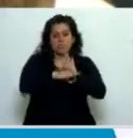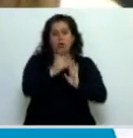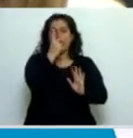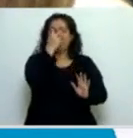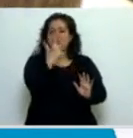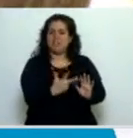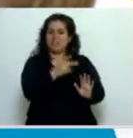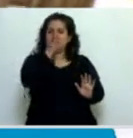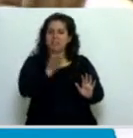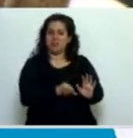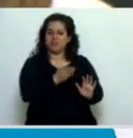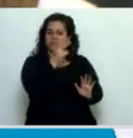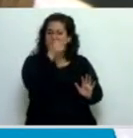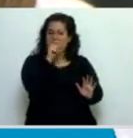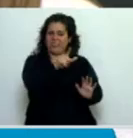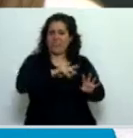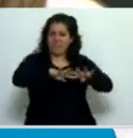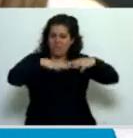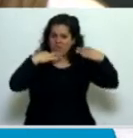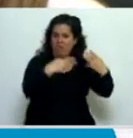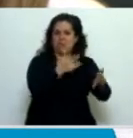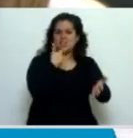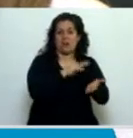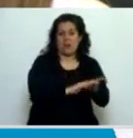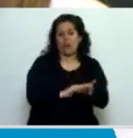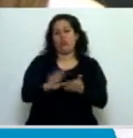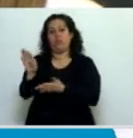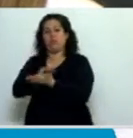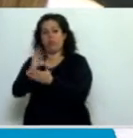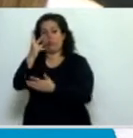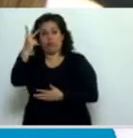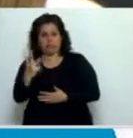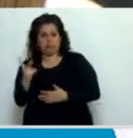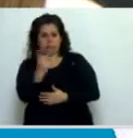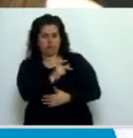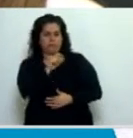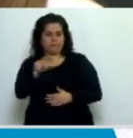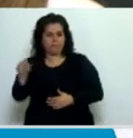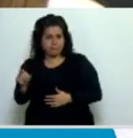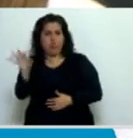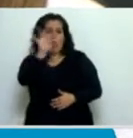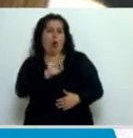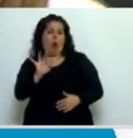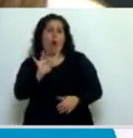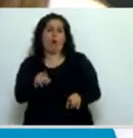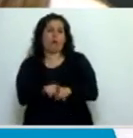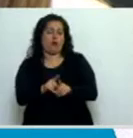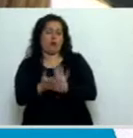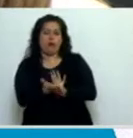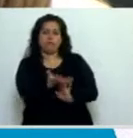2/3 de los miembros totales de cada una de las cámaras para la enajenación o cualquier acto de